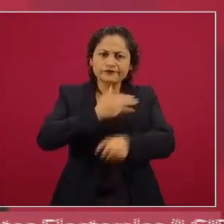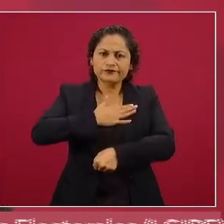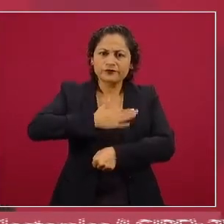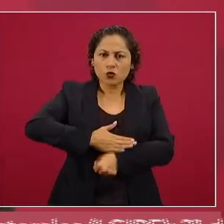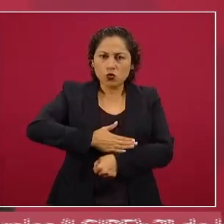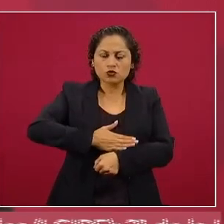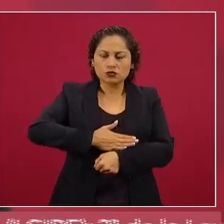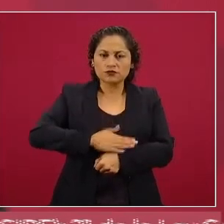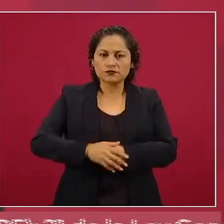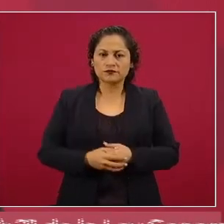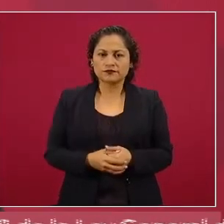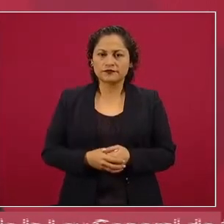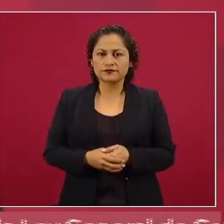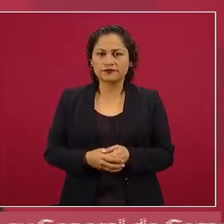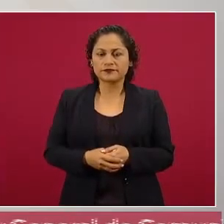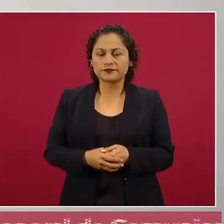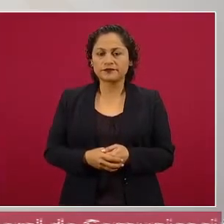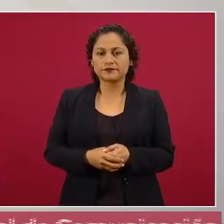Pero